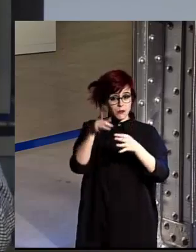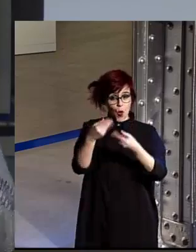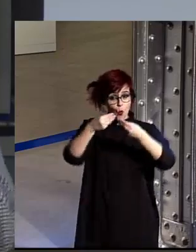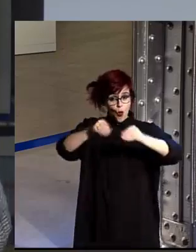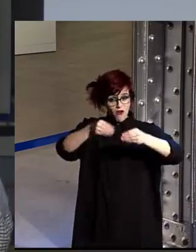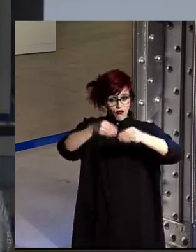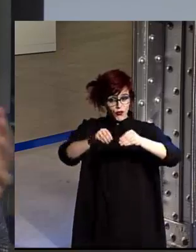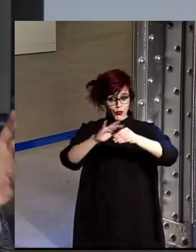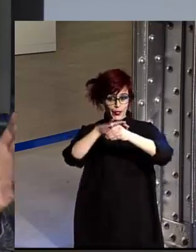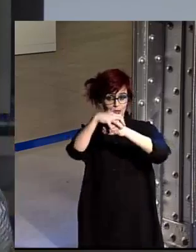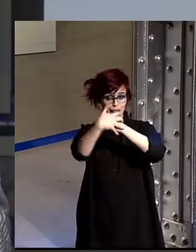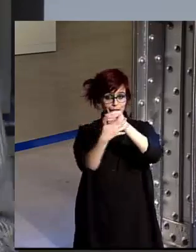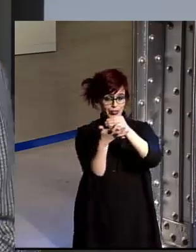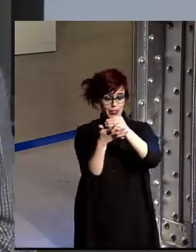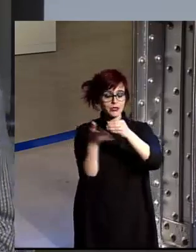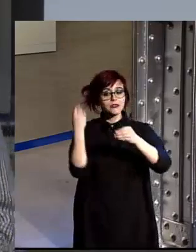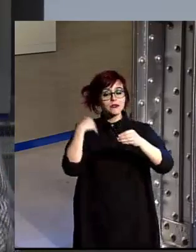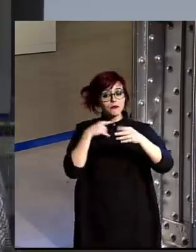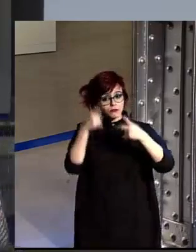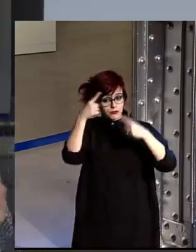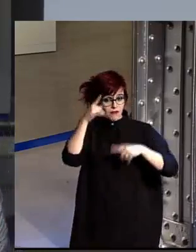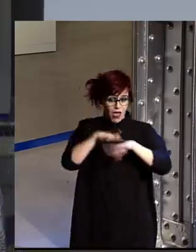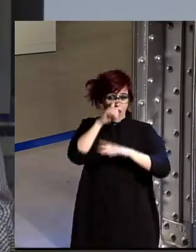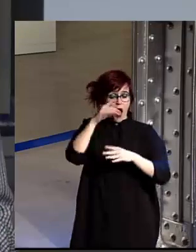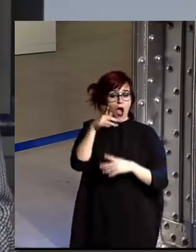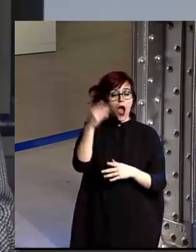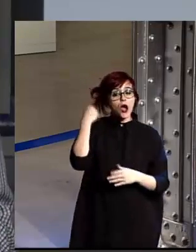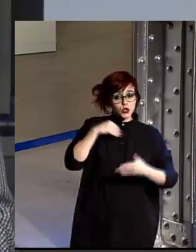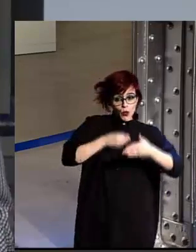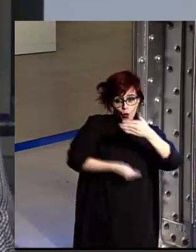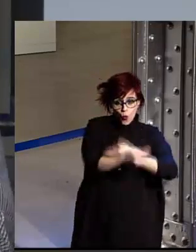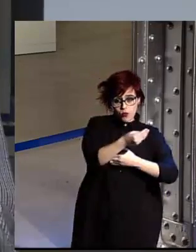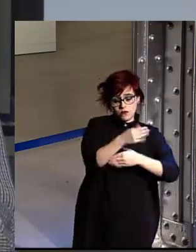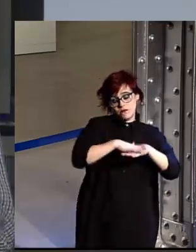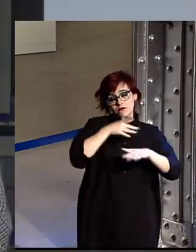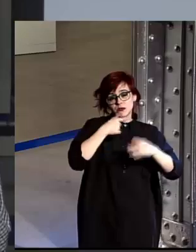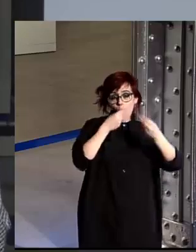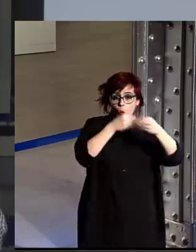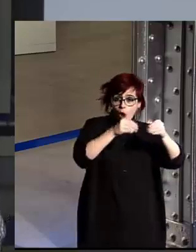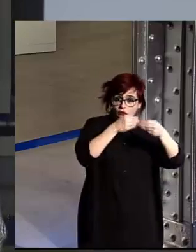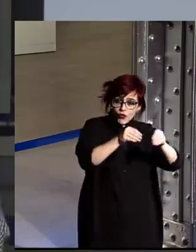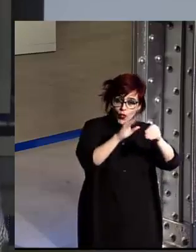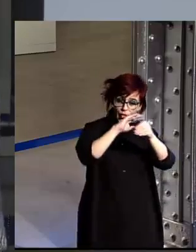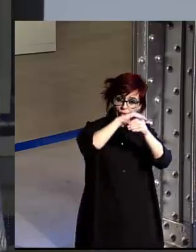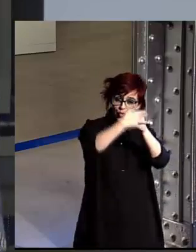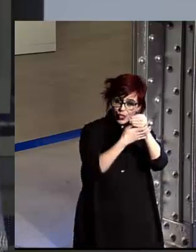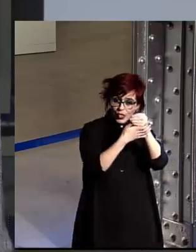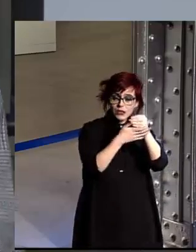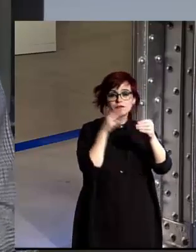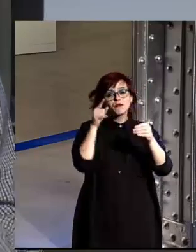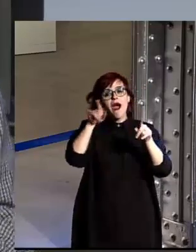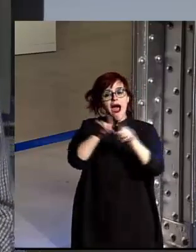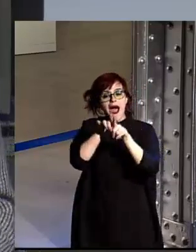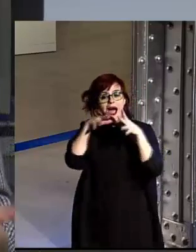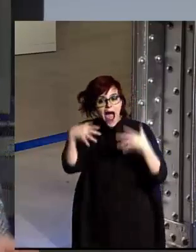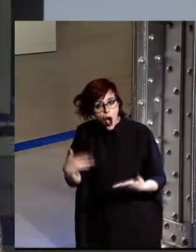huevo de la reproducción ovípara en la placenta. Originó un sistema de reproducción radicalmente